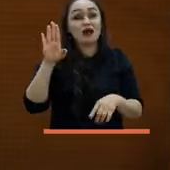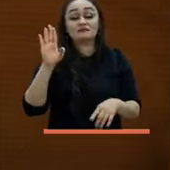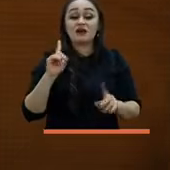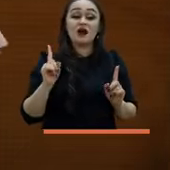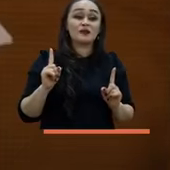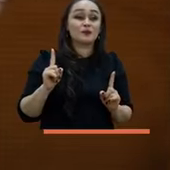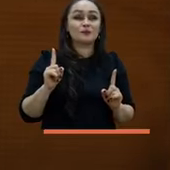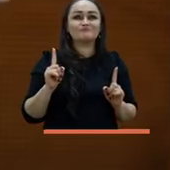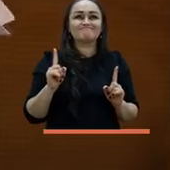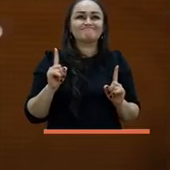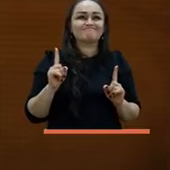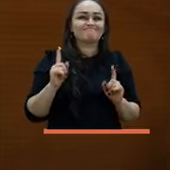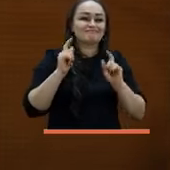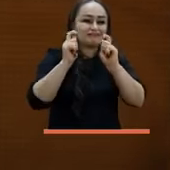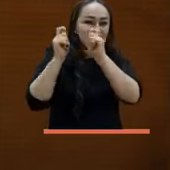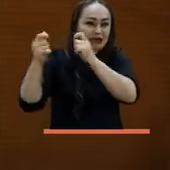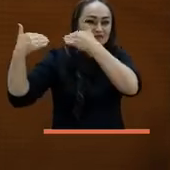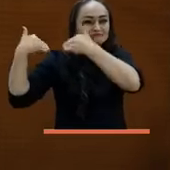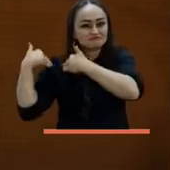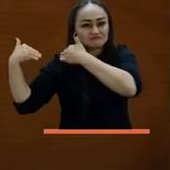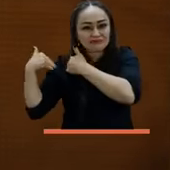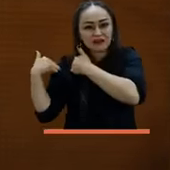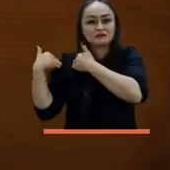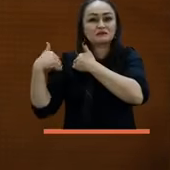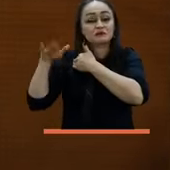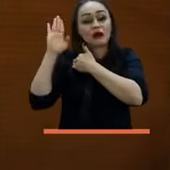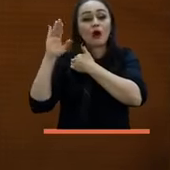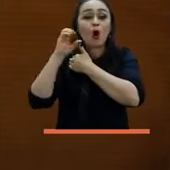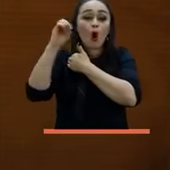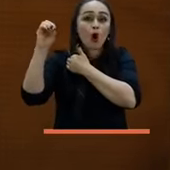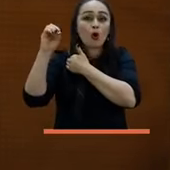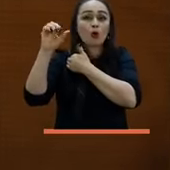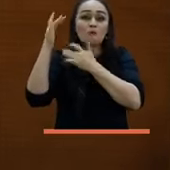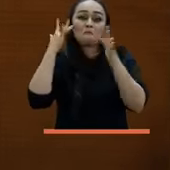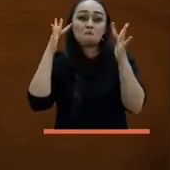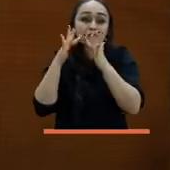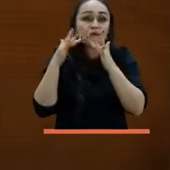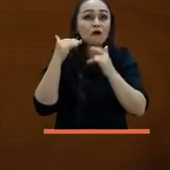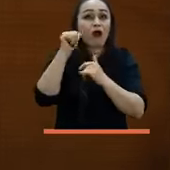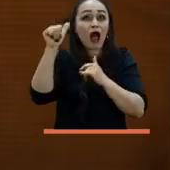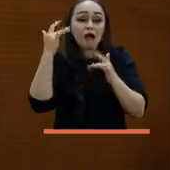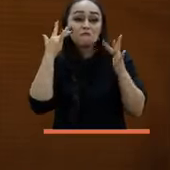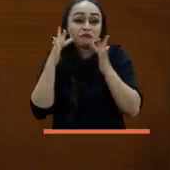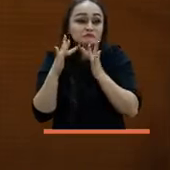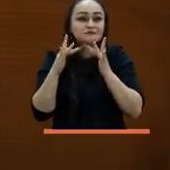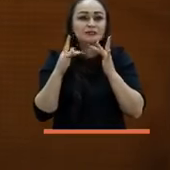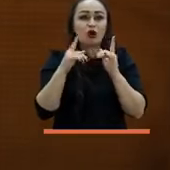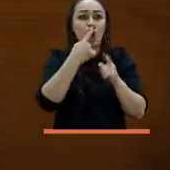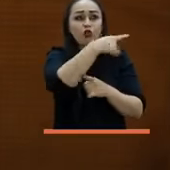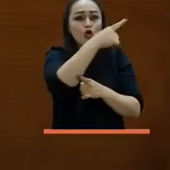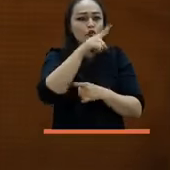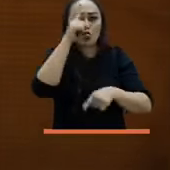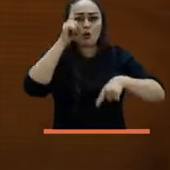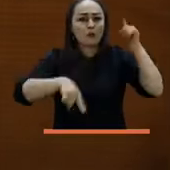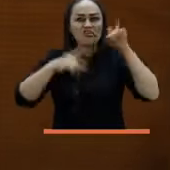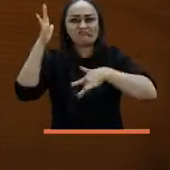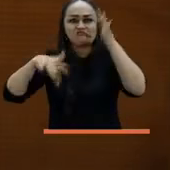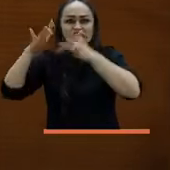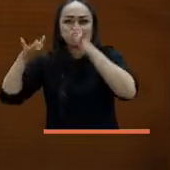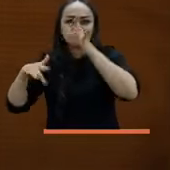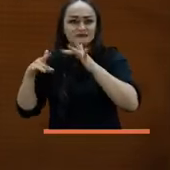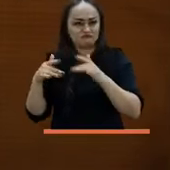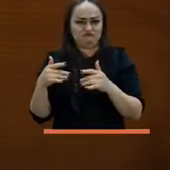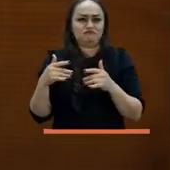asociados a ciertas categorías estereotípicas que hemos ido construyendo les creo que también en ese sentido pensar nos un tema de